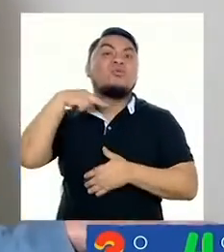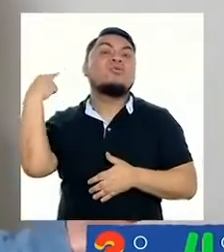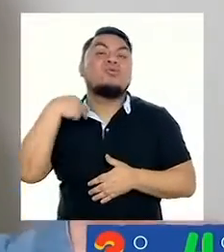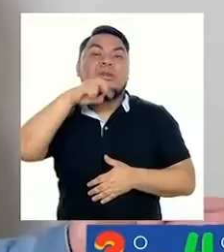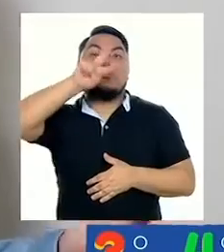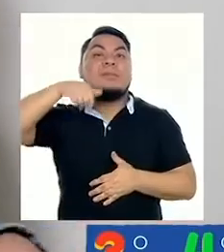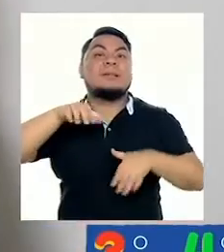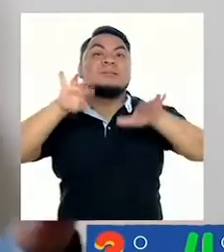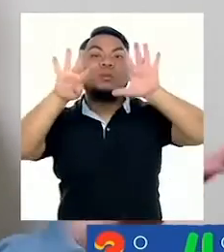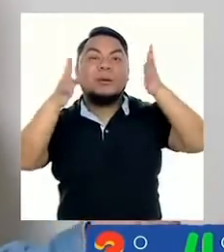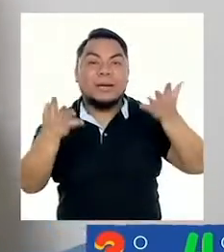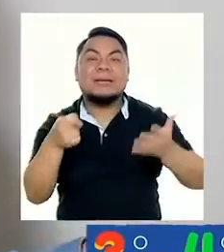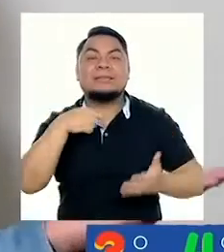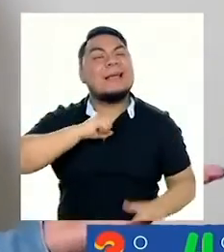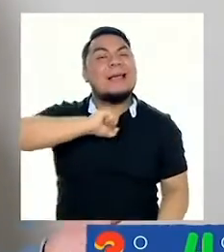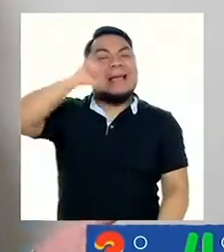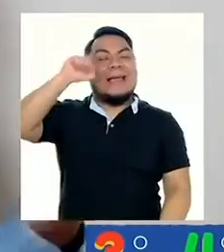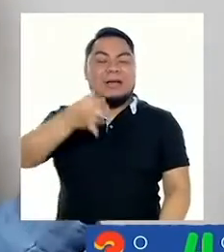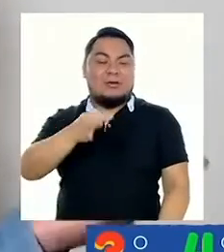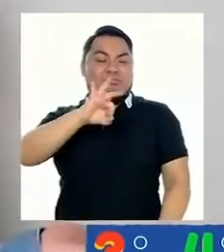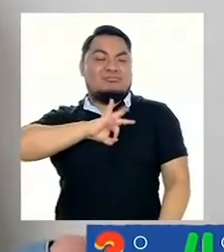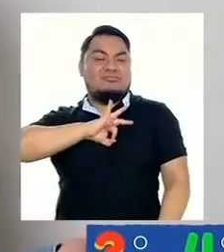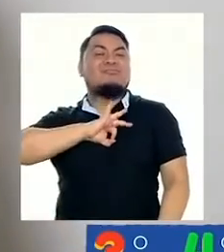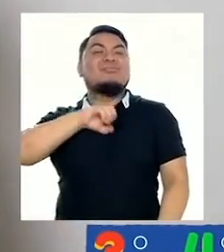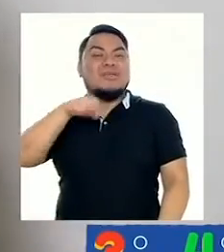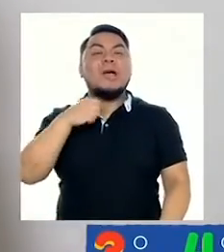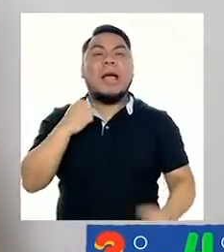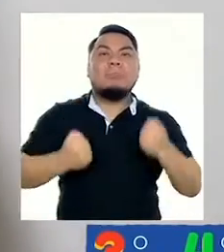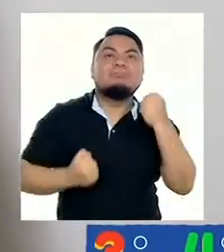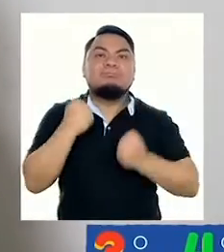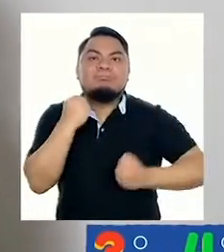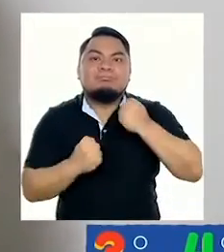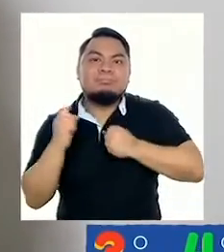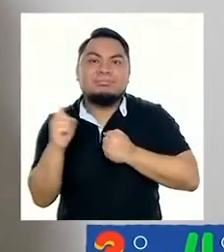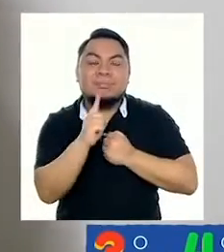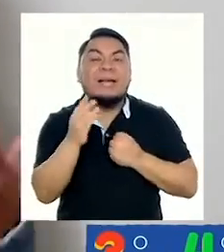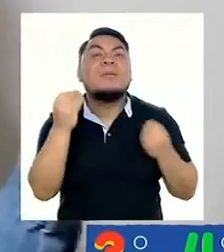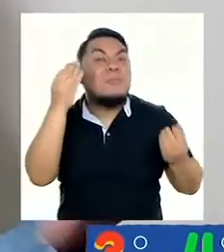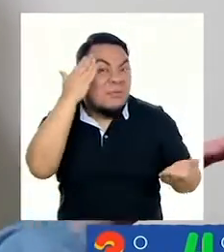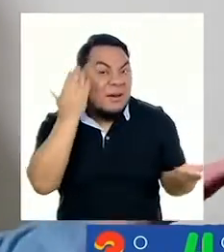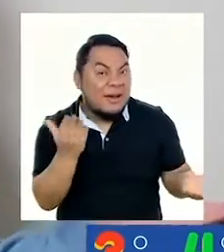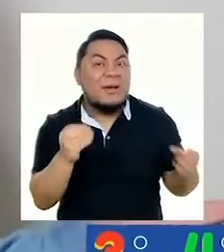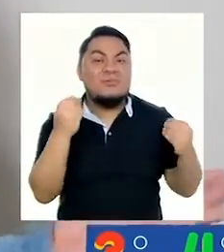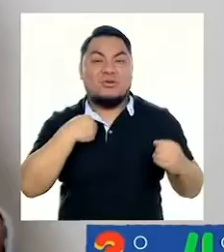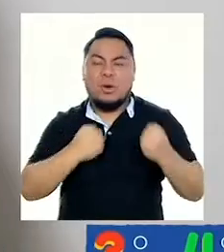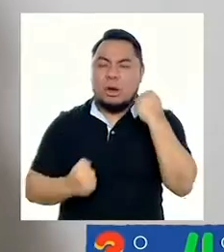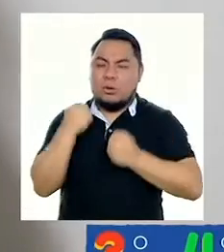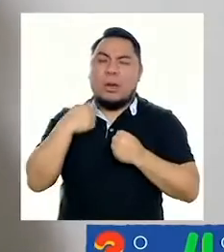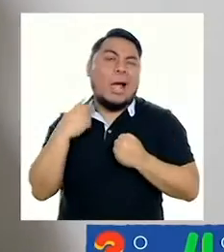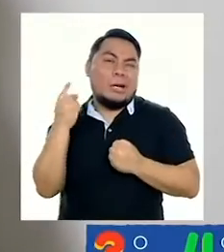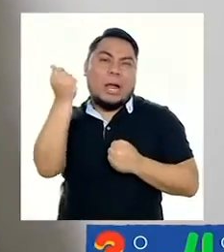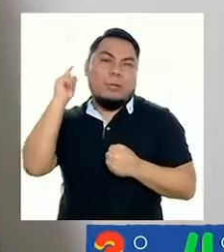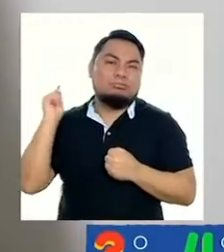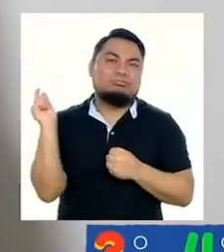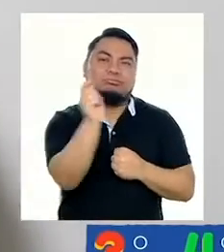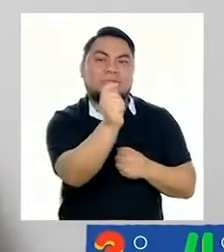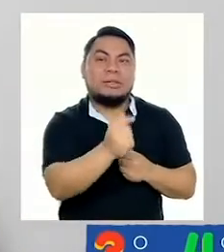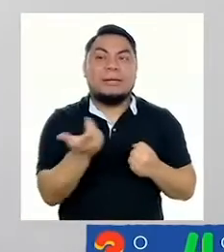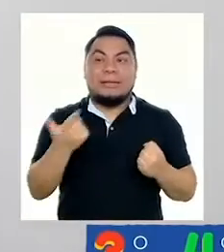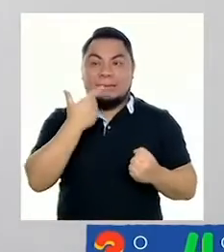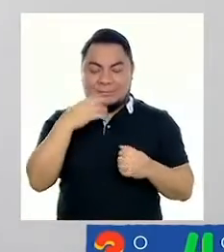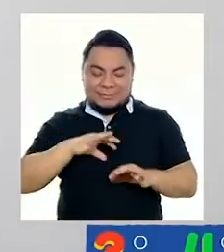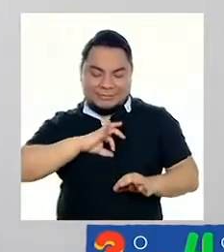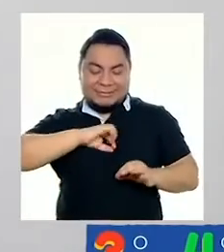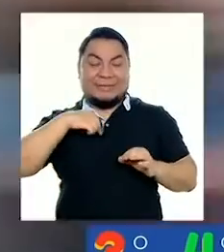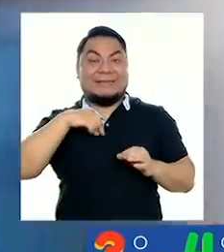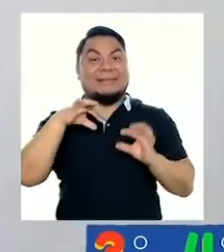de 2019, gané una medalla de atletismo. ¿Saben por qué? Yo corro muy rápido. Acá yo ya tengo